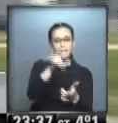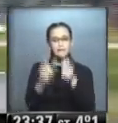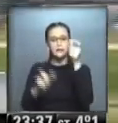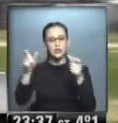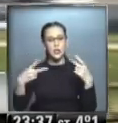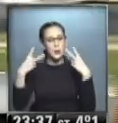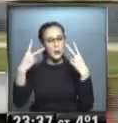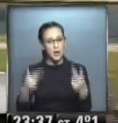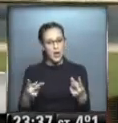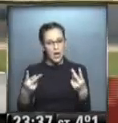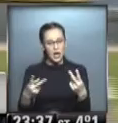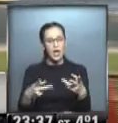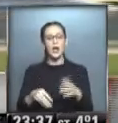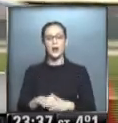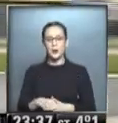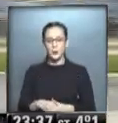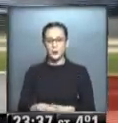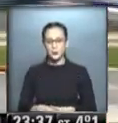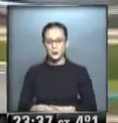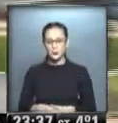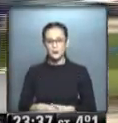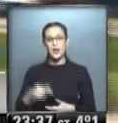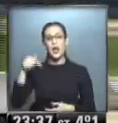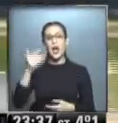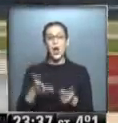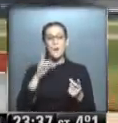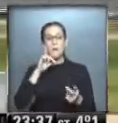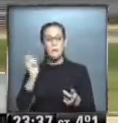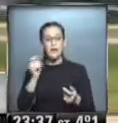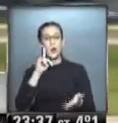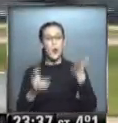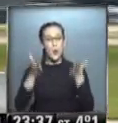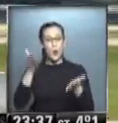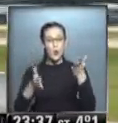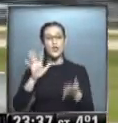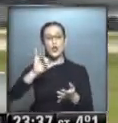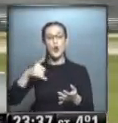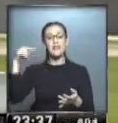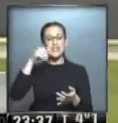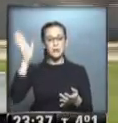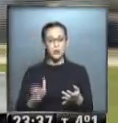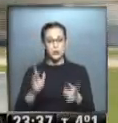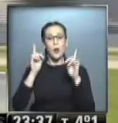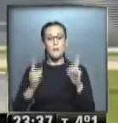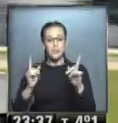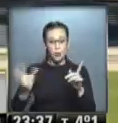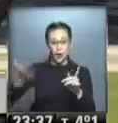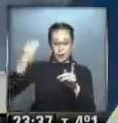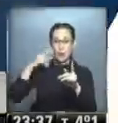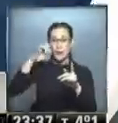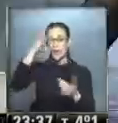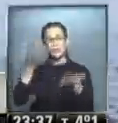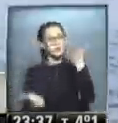pasajeros, domésticos e internacionales creció en julio un 5,7% respecto a igual periodo de